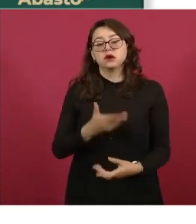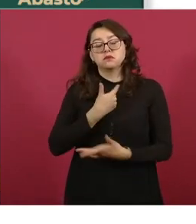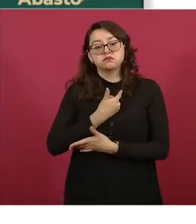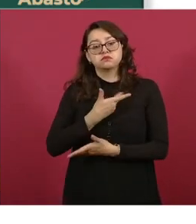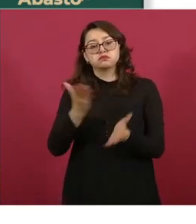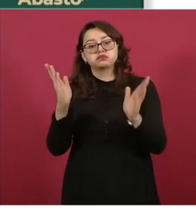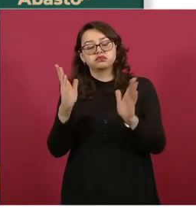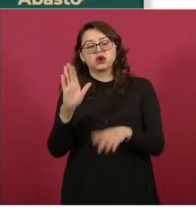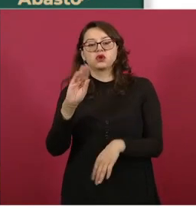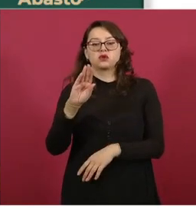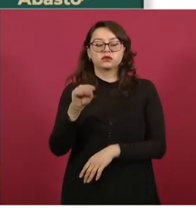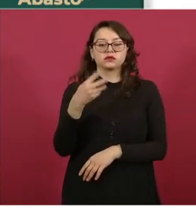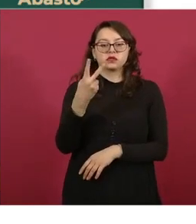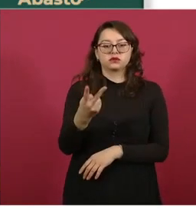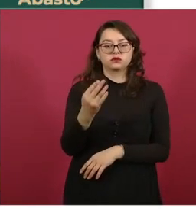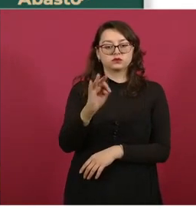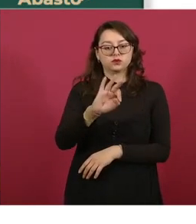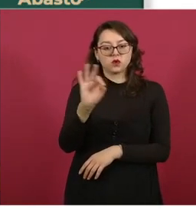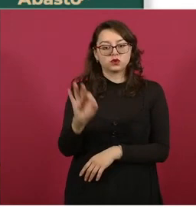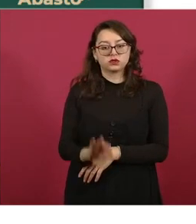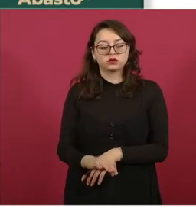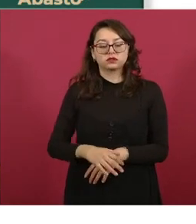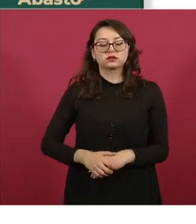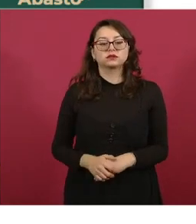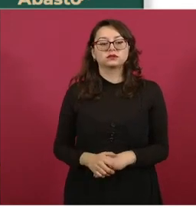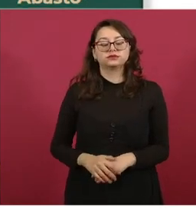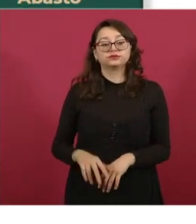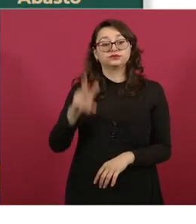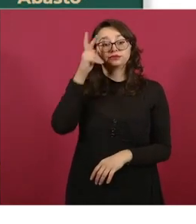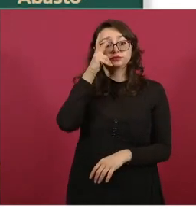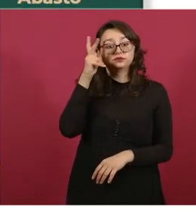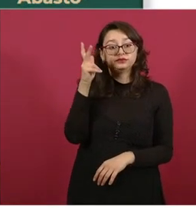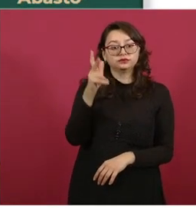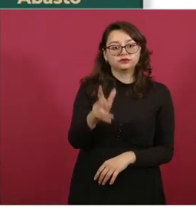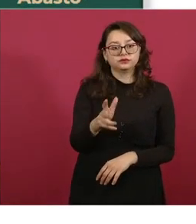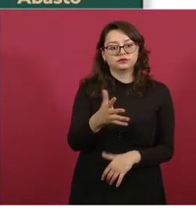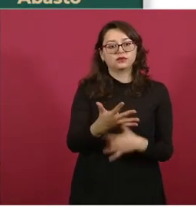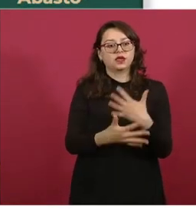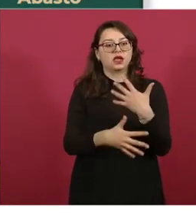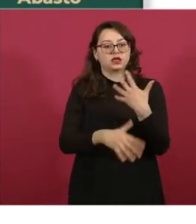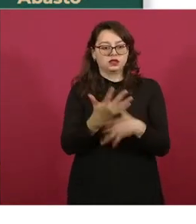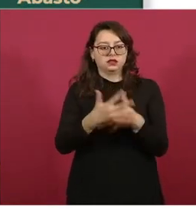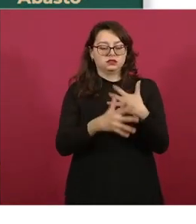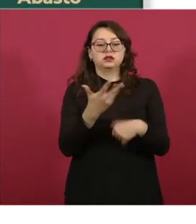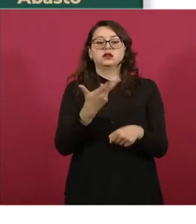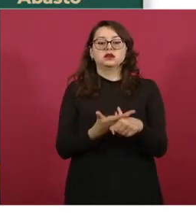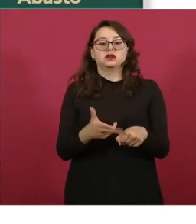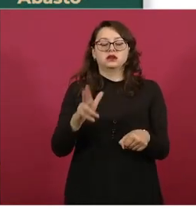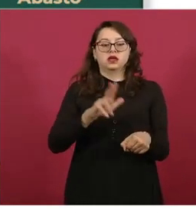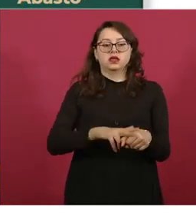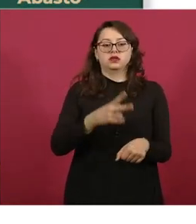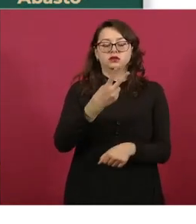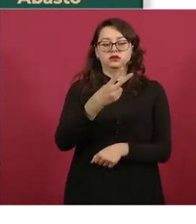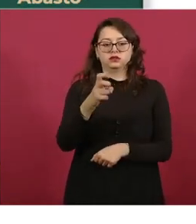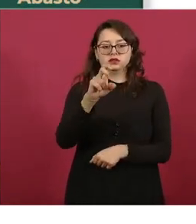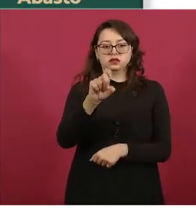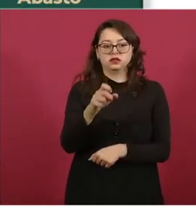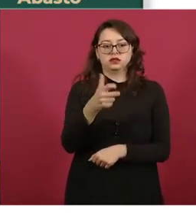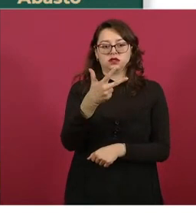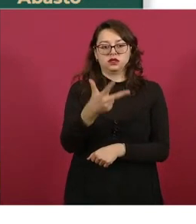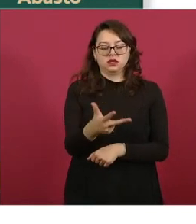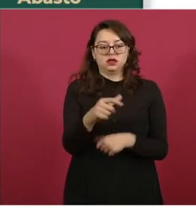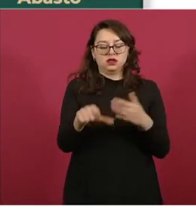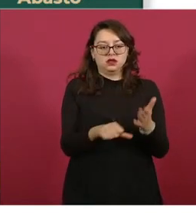un 92%. En Hidalgo, el SAI opera en 15 de 22 hospitales y en 238 de